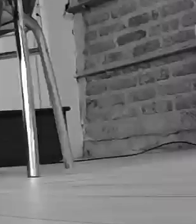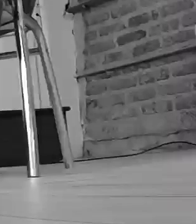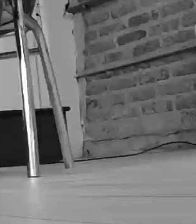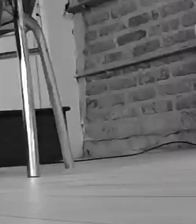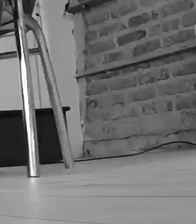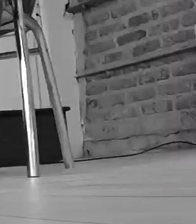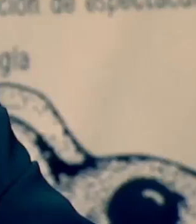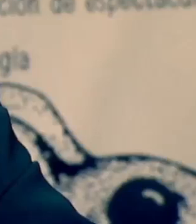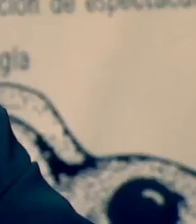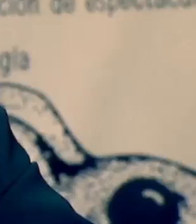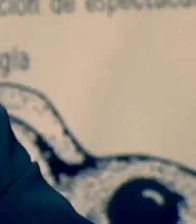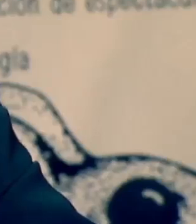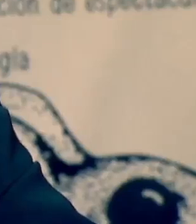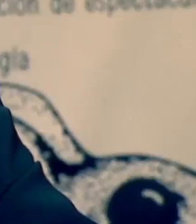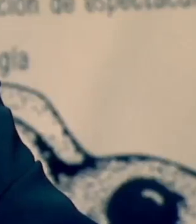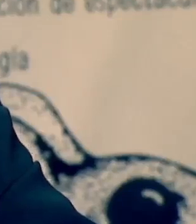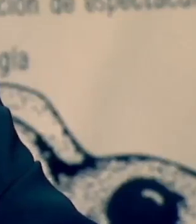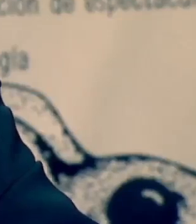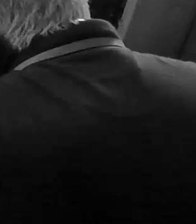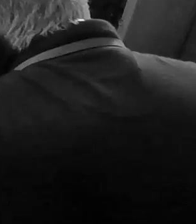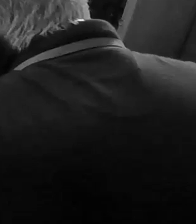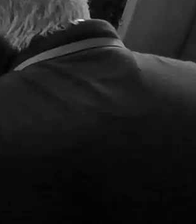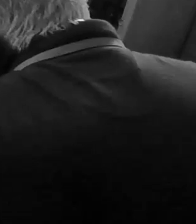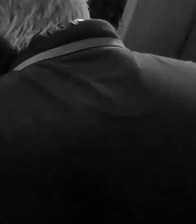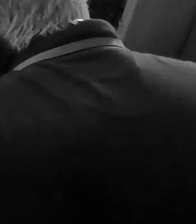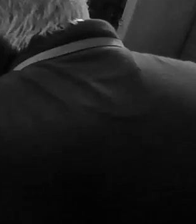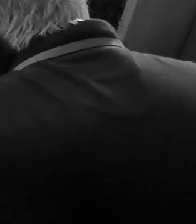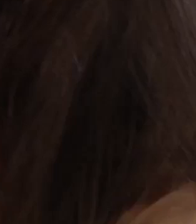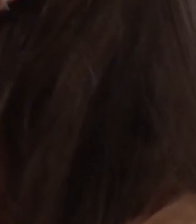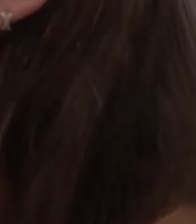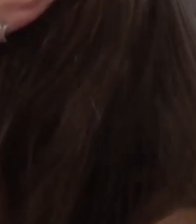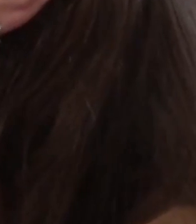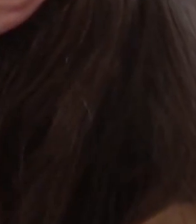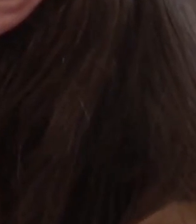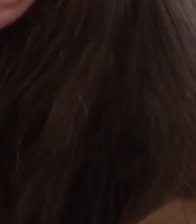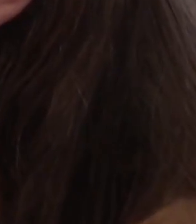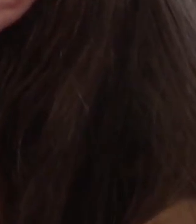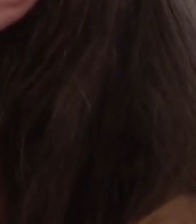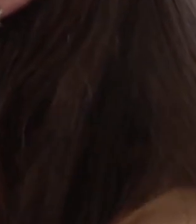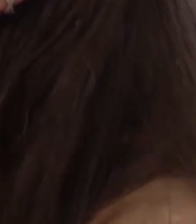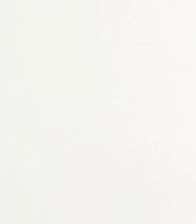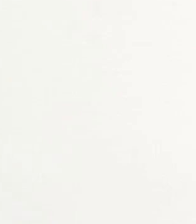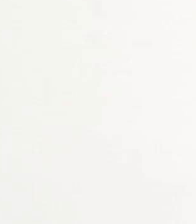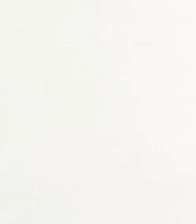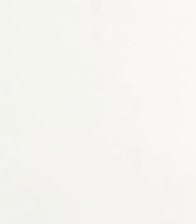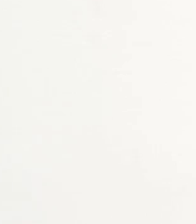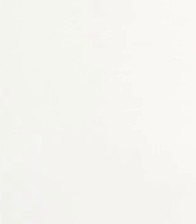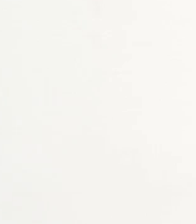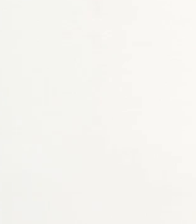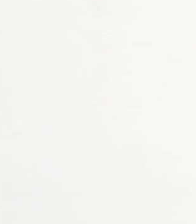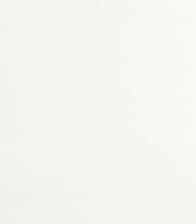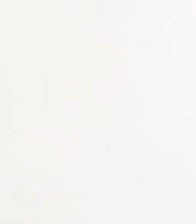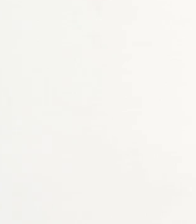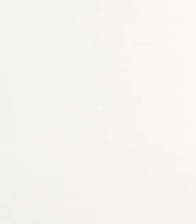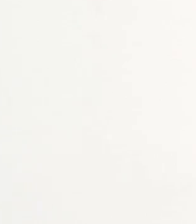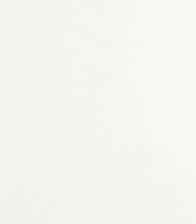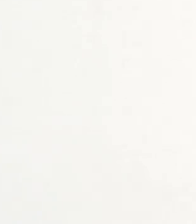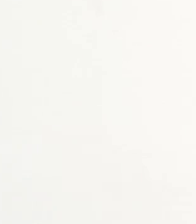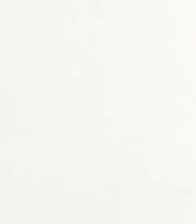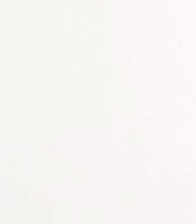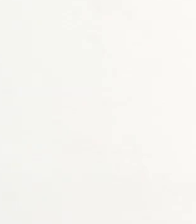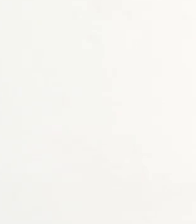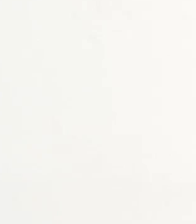esta segunda temporada, seguiremos reflexionando sobre temas que interesan y generan controversia. Como ustedes saben, en Unívoros,